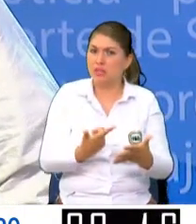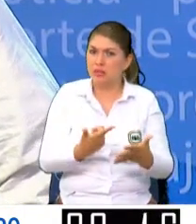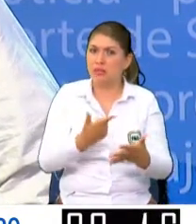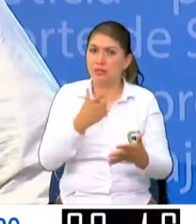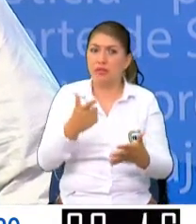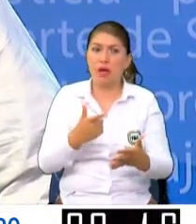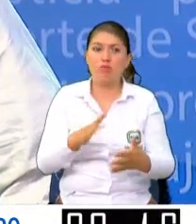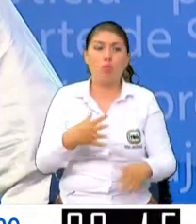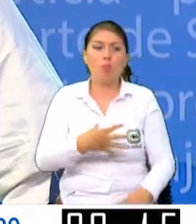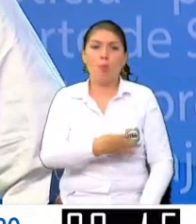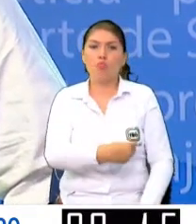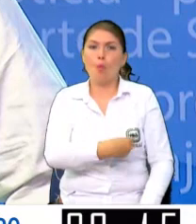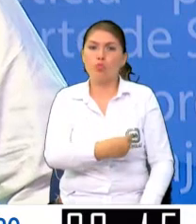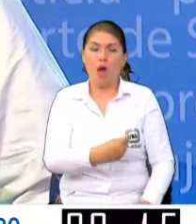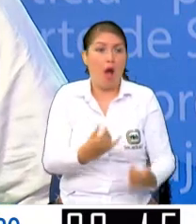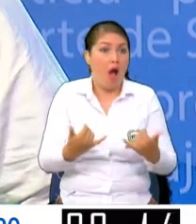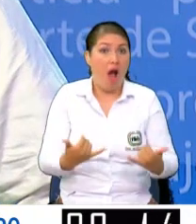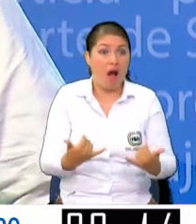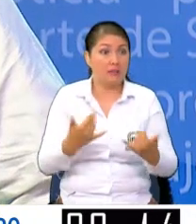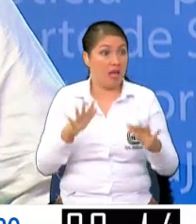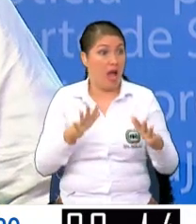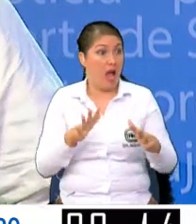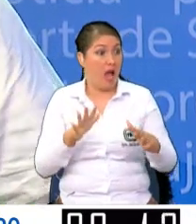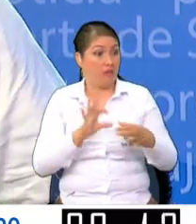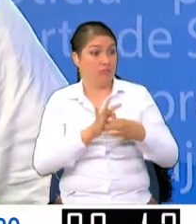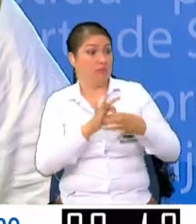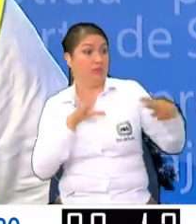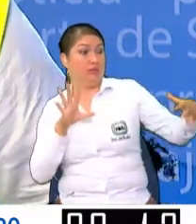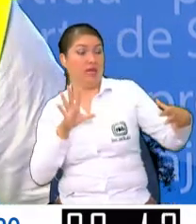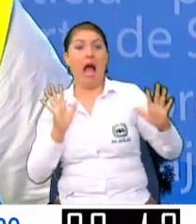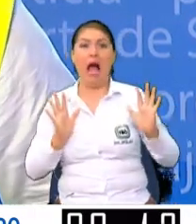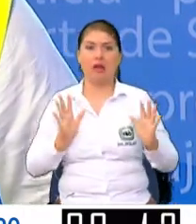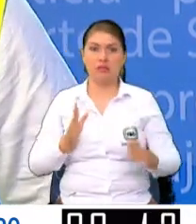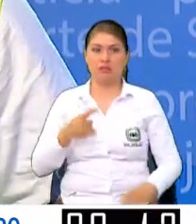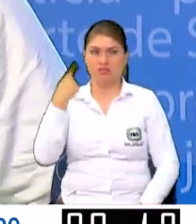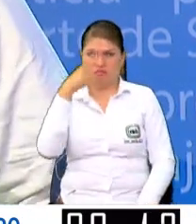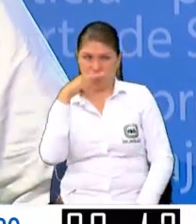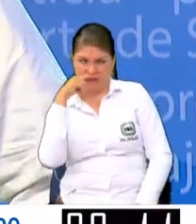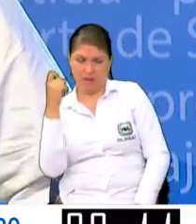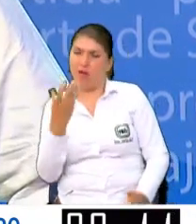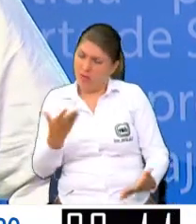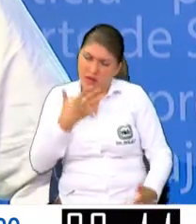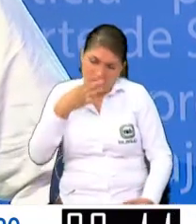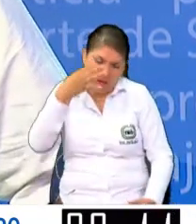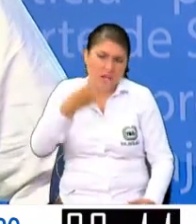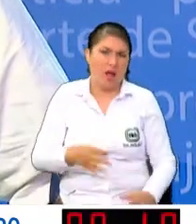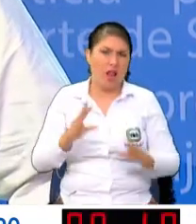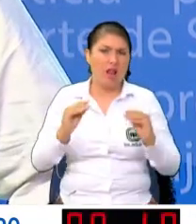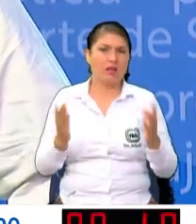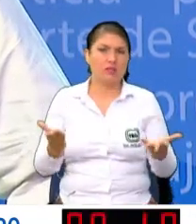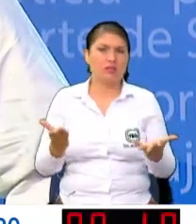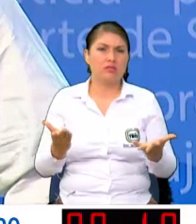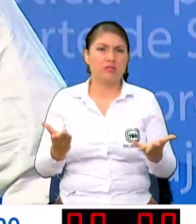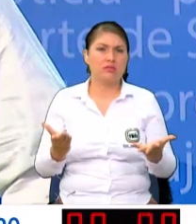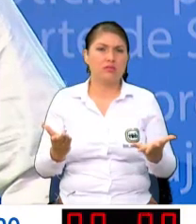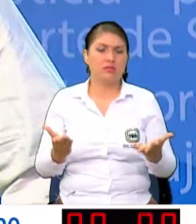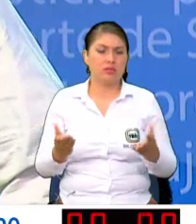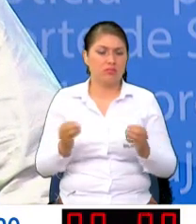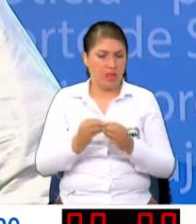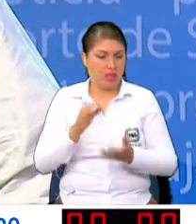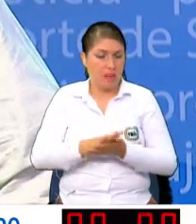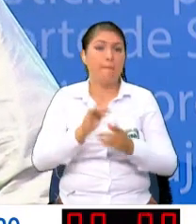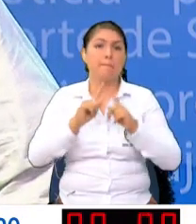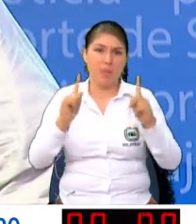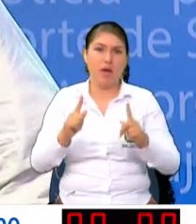su pando teta pero hoy ya como no estamos ahí entonces si miramos feo yo creo que aquí habrá las cosas con la tranquilidad